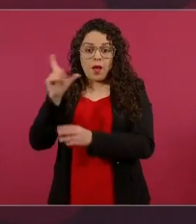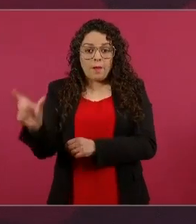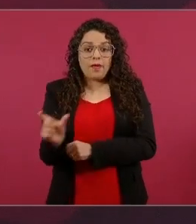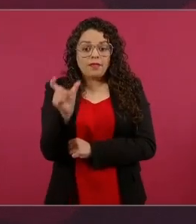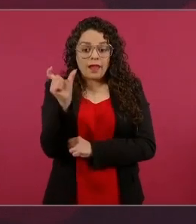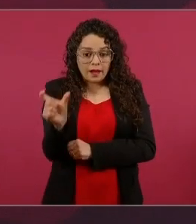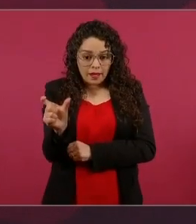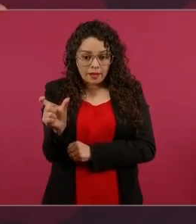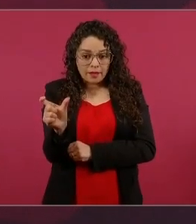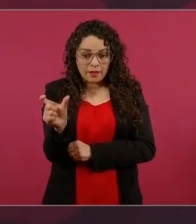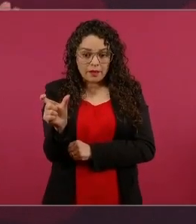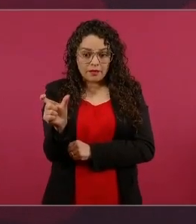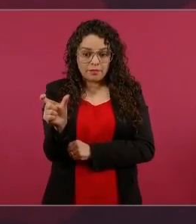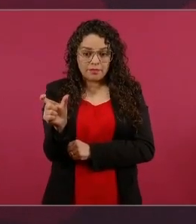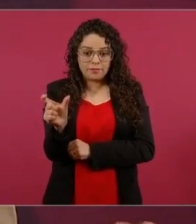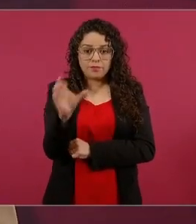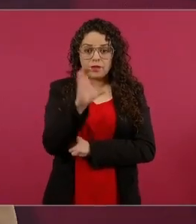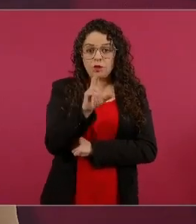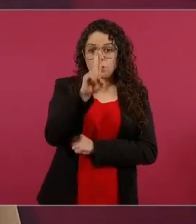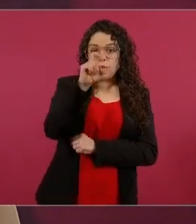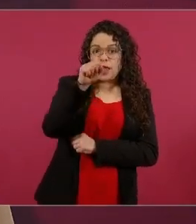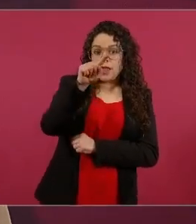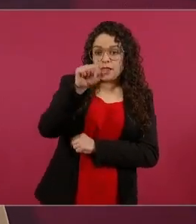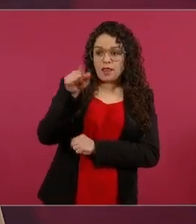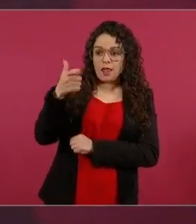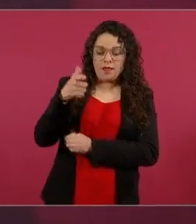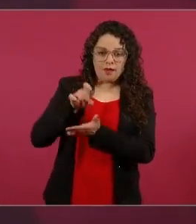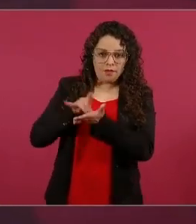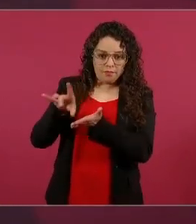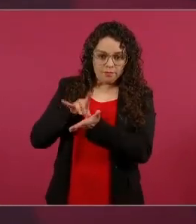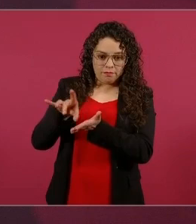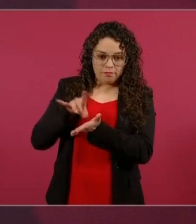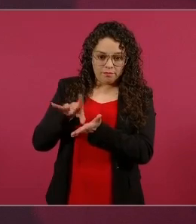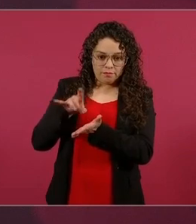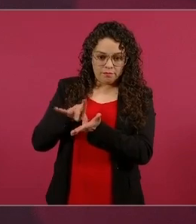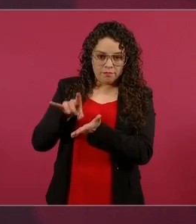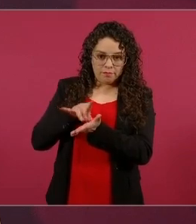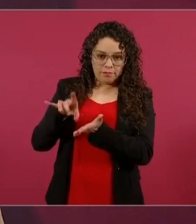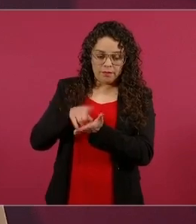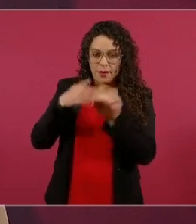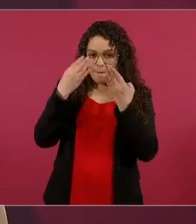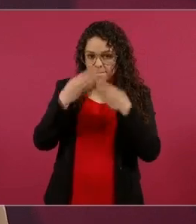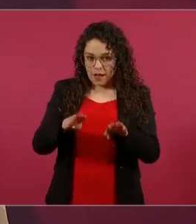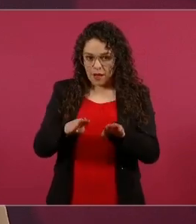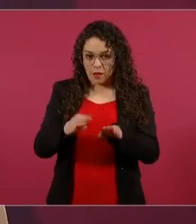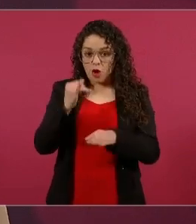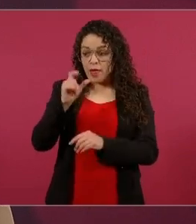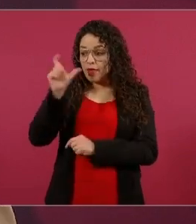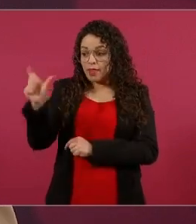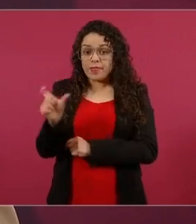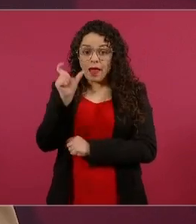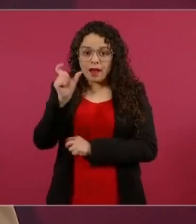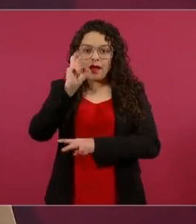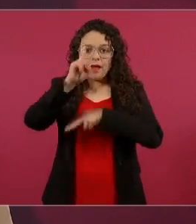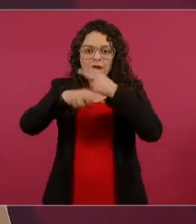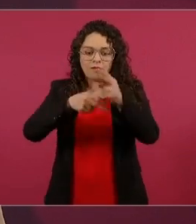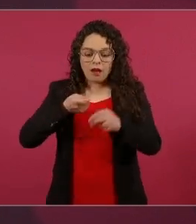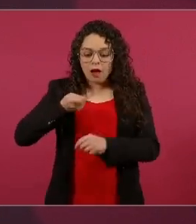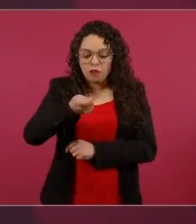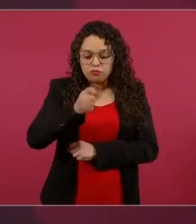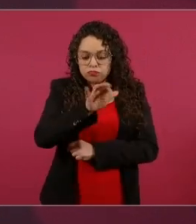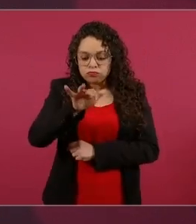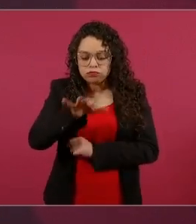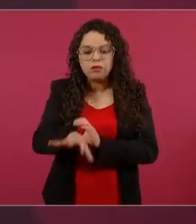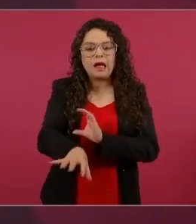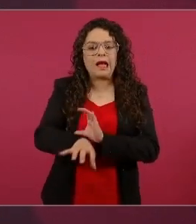del bienestar porque la cuenta recibe los recursos y la tarjeta es con lo que se retiran estos recursos de tal manera que quien todavía no